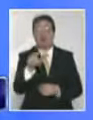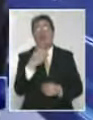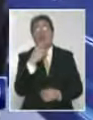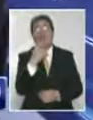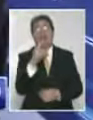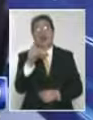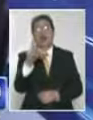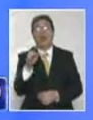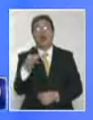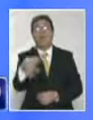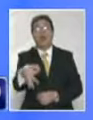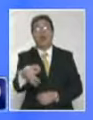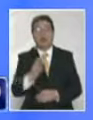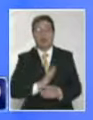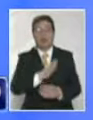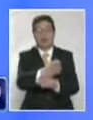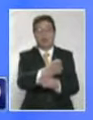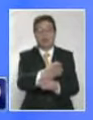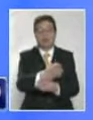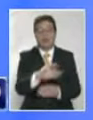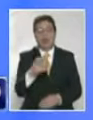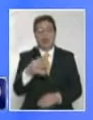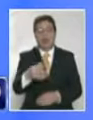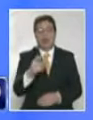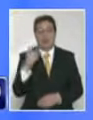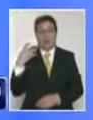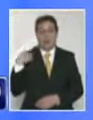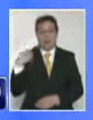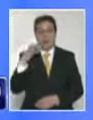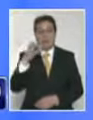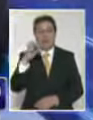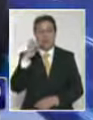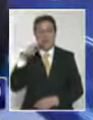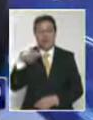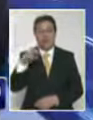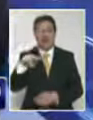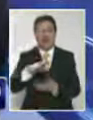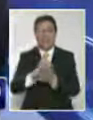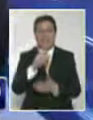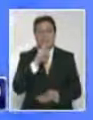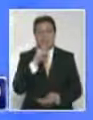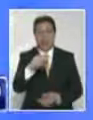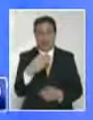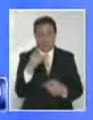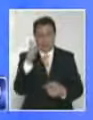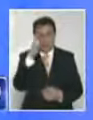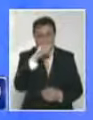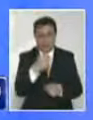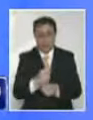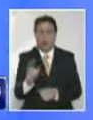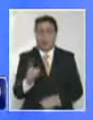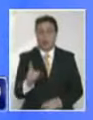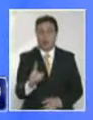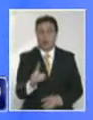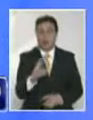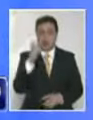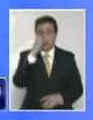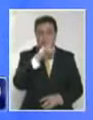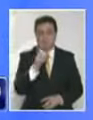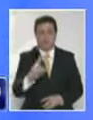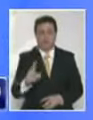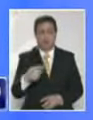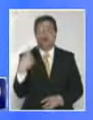está moneda también, sí, la moneda, sí. Estando sí, sí. General Pinochet en la moneda, sí, ¿era sí. muy complicado? No, fíjate, al contrario. No, fue contra